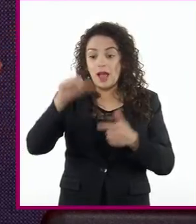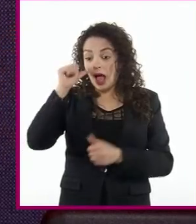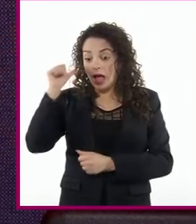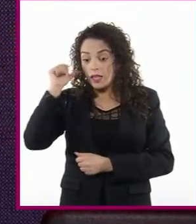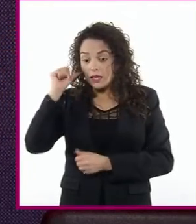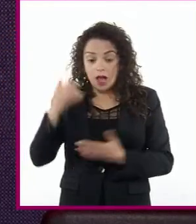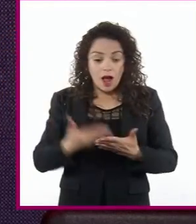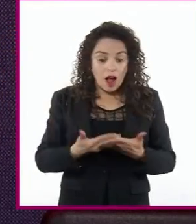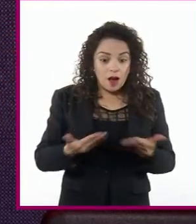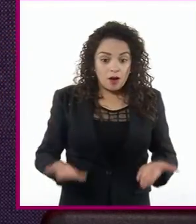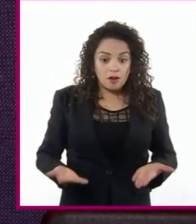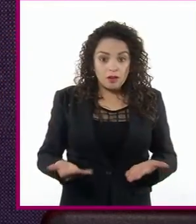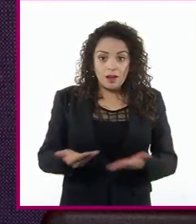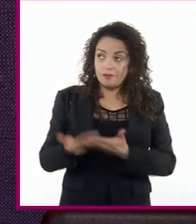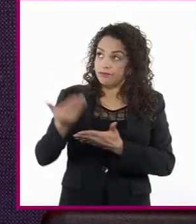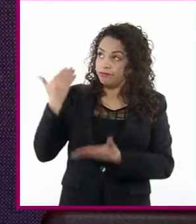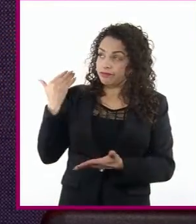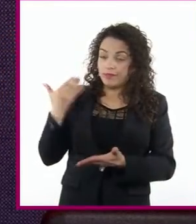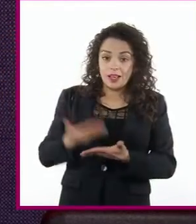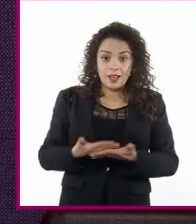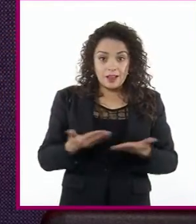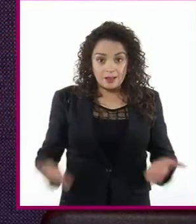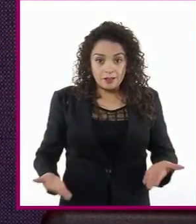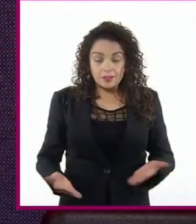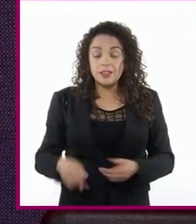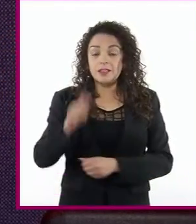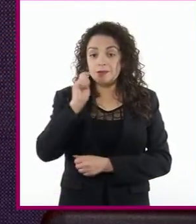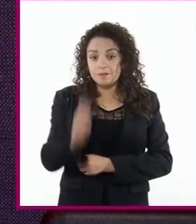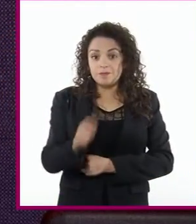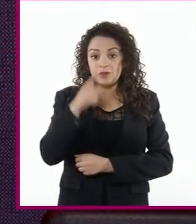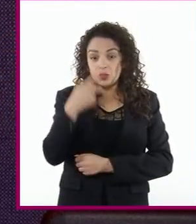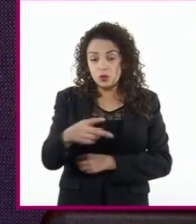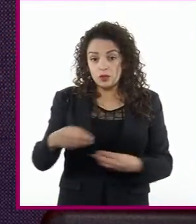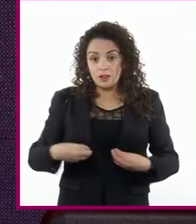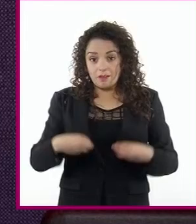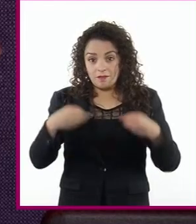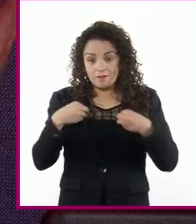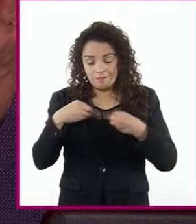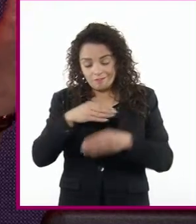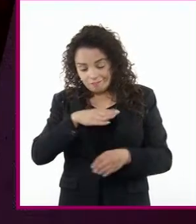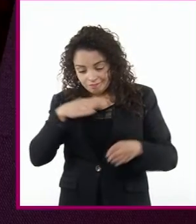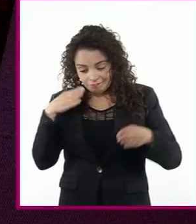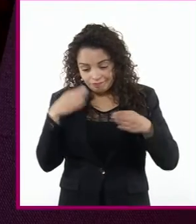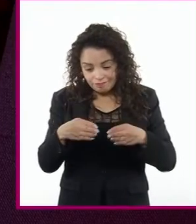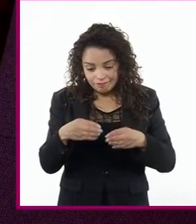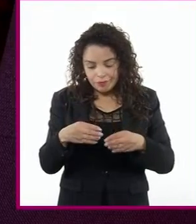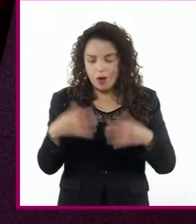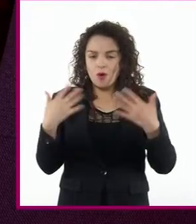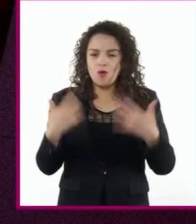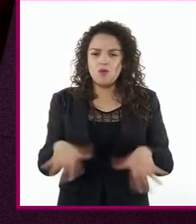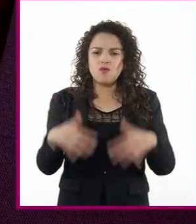hoy, que han dedicado y dedican su vida a esta tan humana actividad.